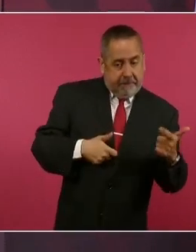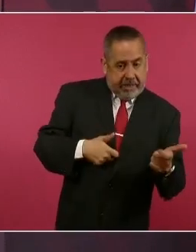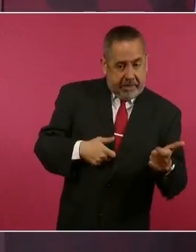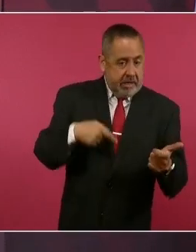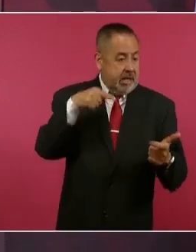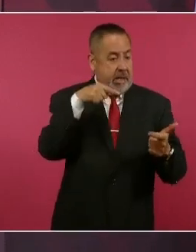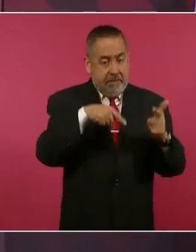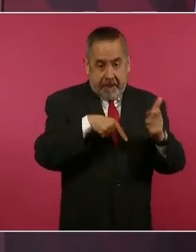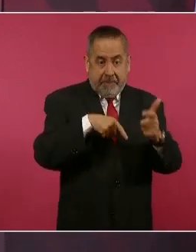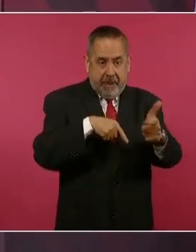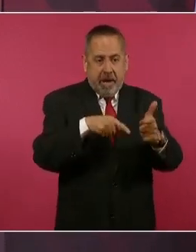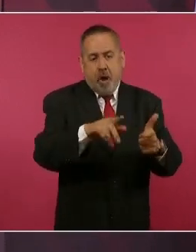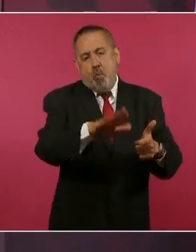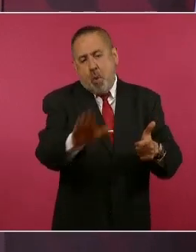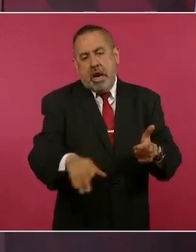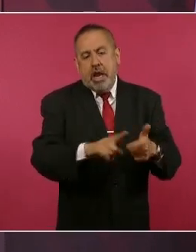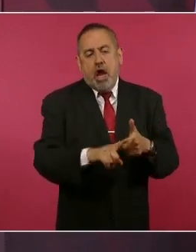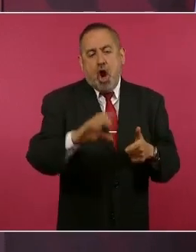Sobre esto último,